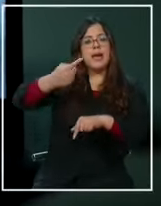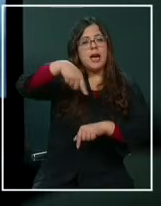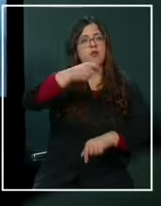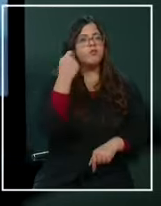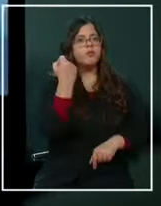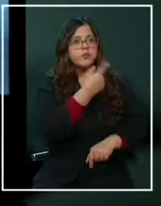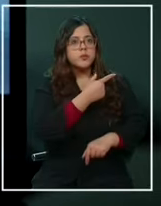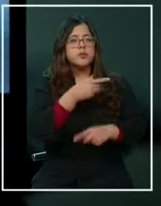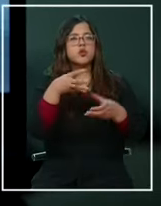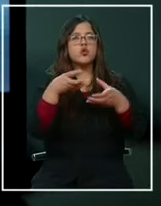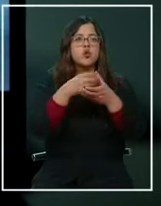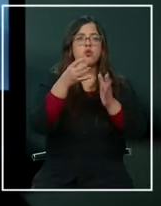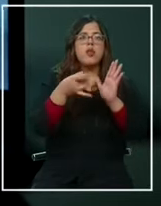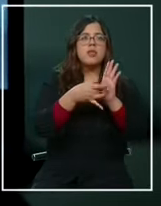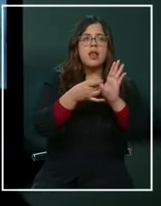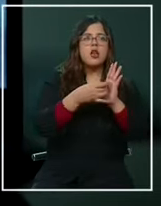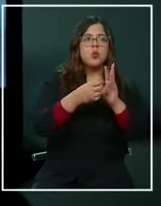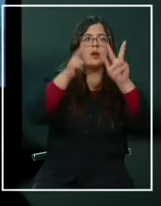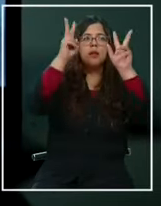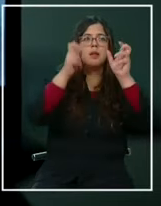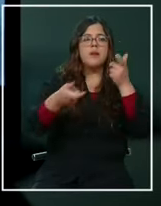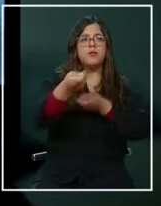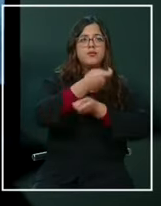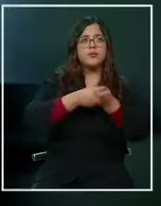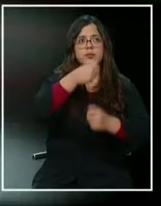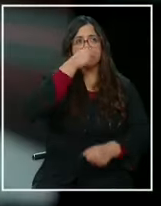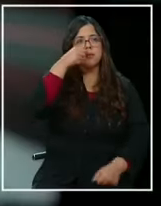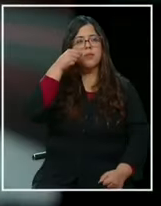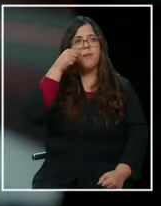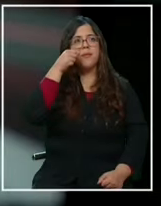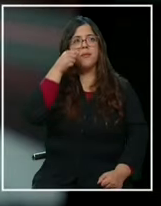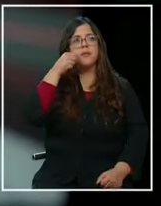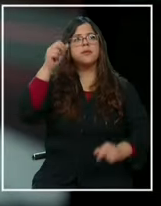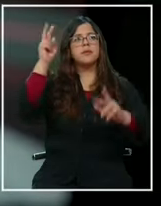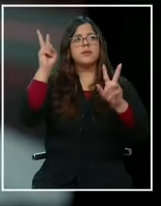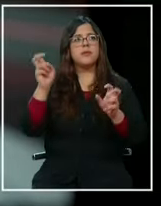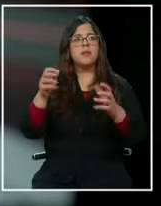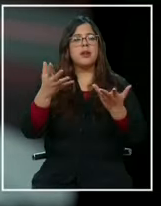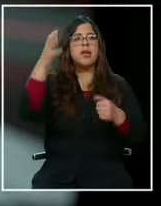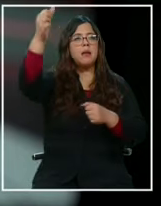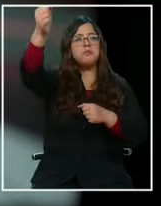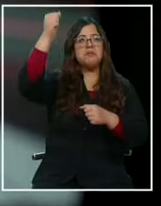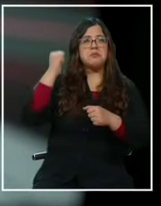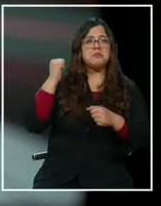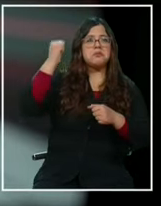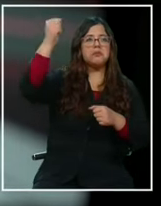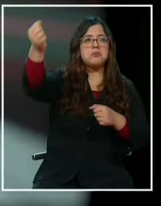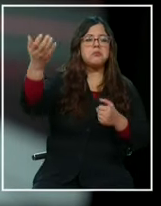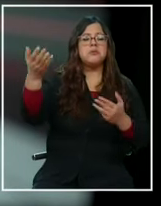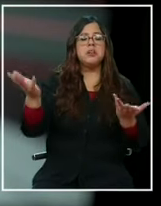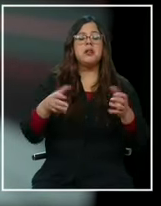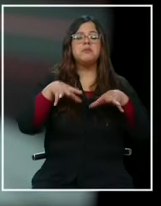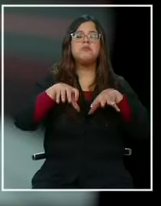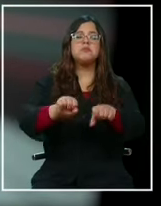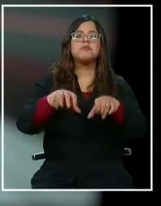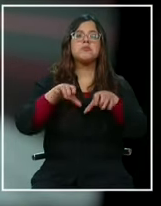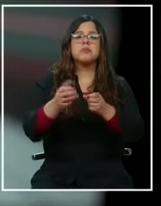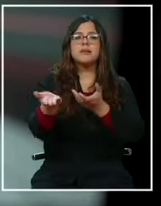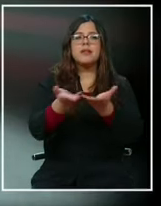de integrar una organización criminal dedicada al tráfico de drogas, juegos de azar, salas de masaje y habitaciones para ofrecer